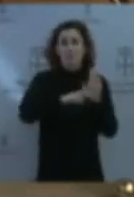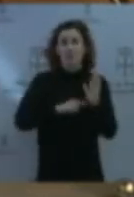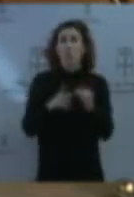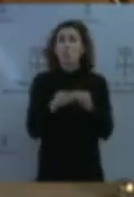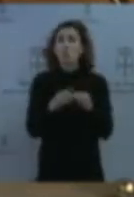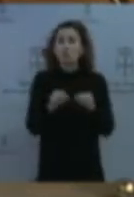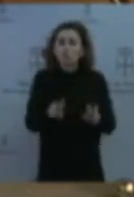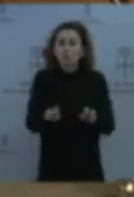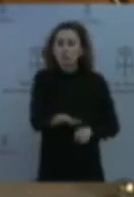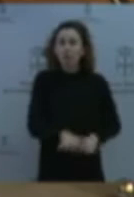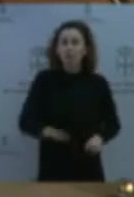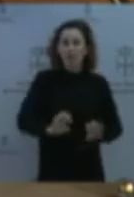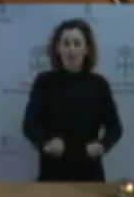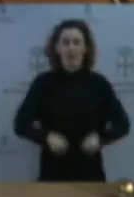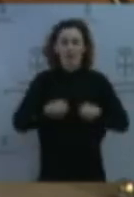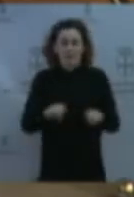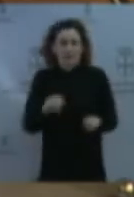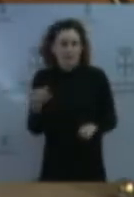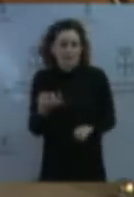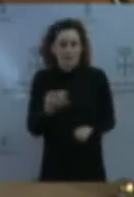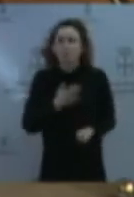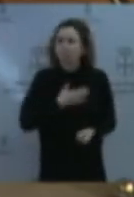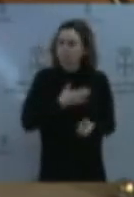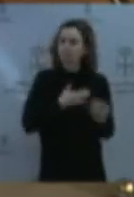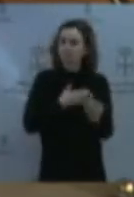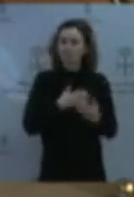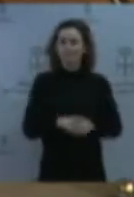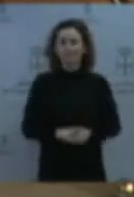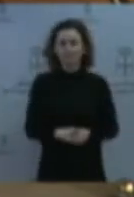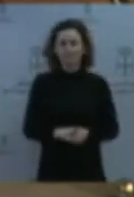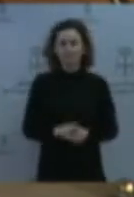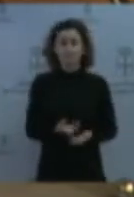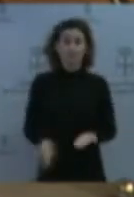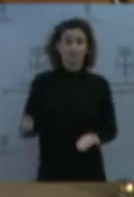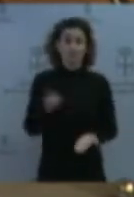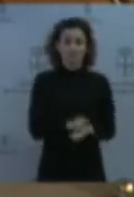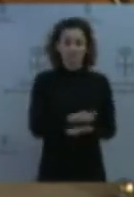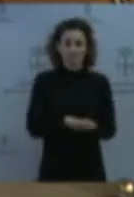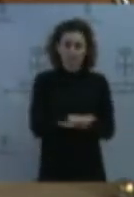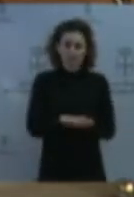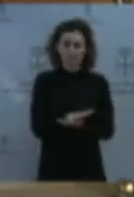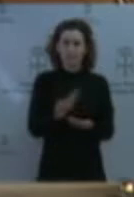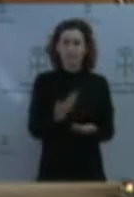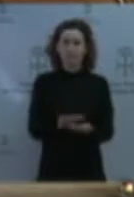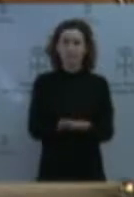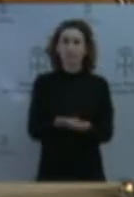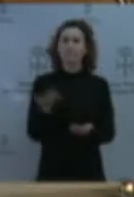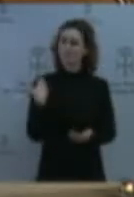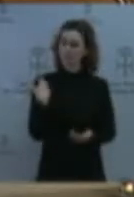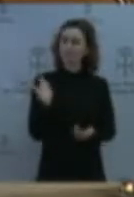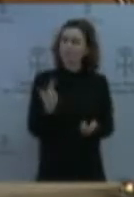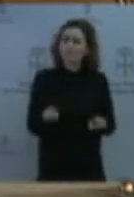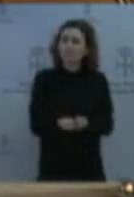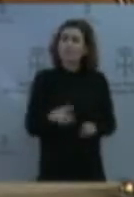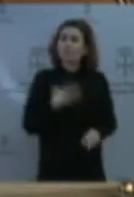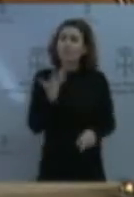valores patrimoniales. Y es decir, otra vez, como decíamos en la PNL anterior, que se puedan de alguna forma compatibilizar usos